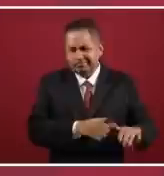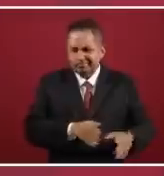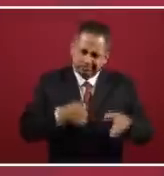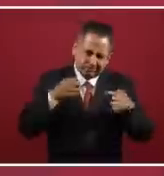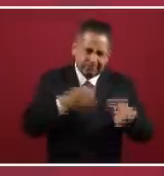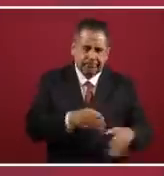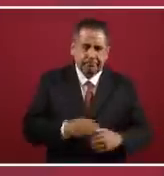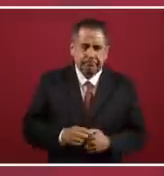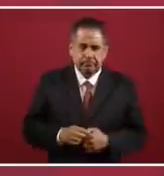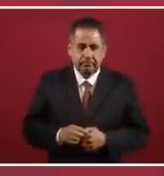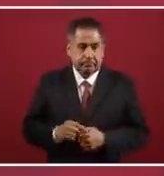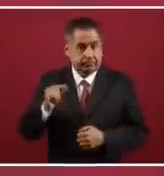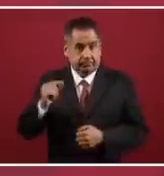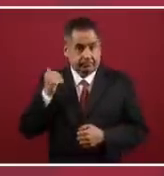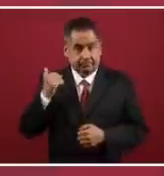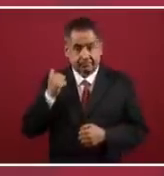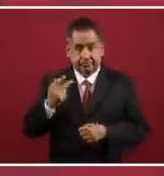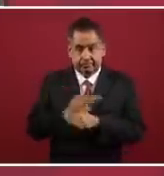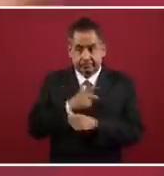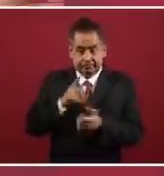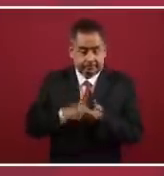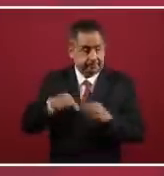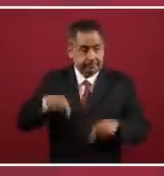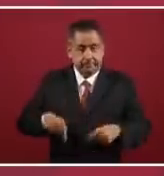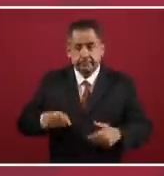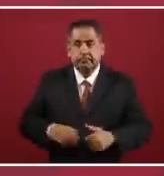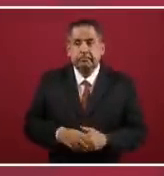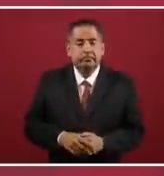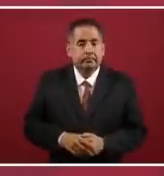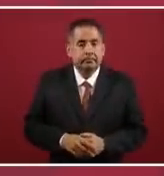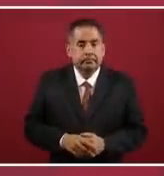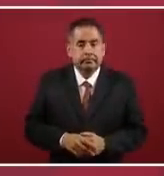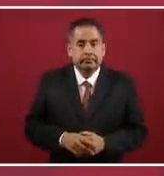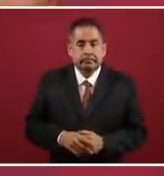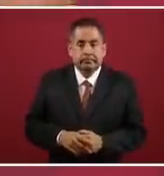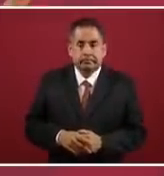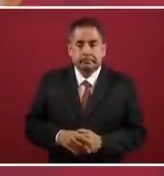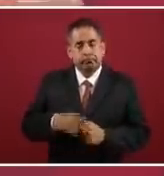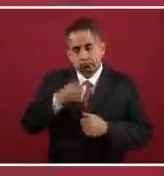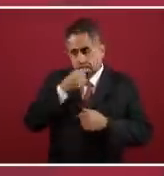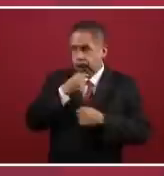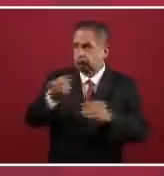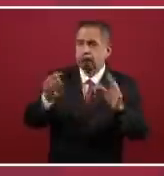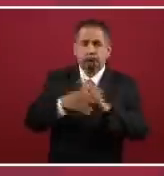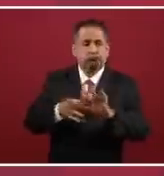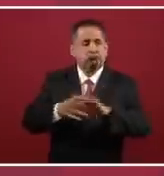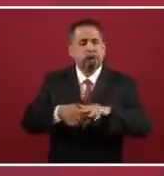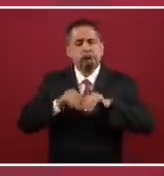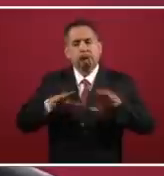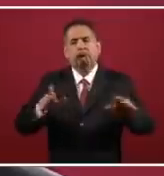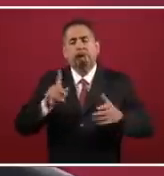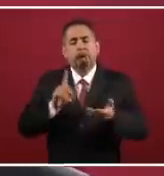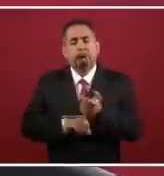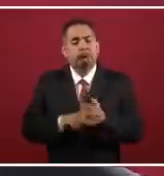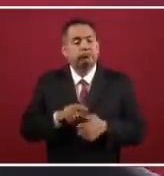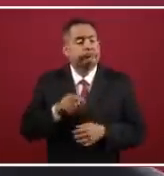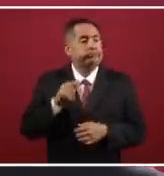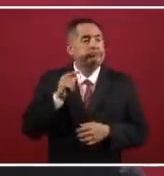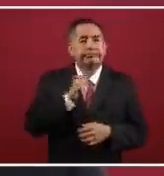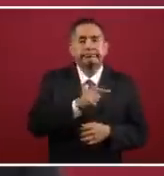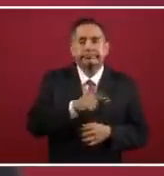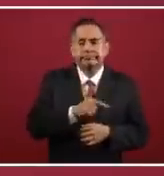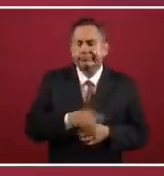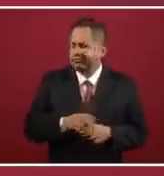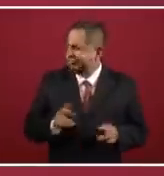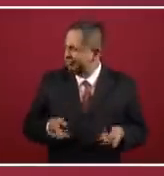Nos acaba de pasar aquí, ¿no? Dimos a conocer que se vendían,